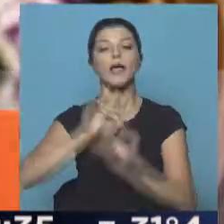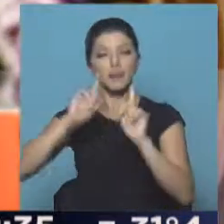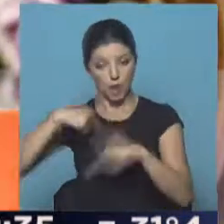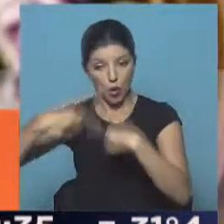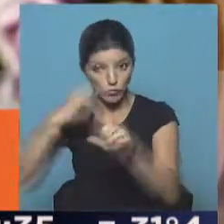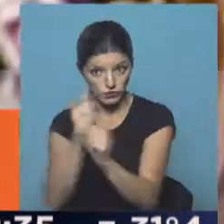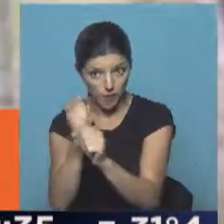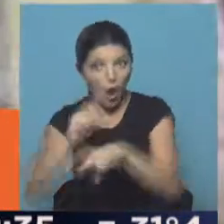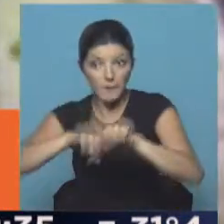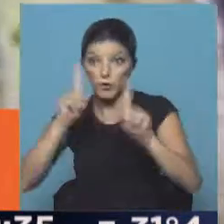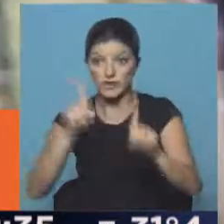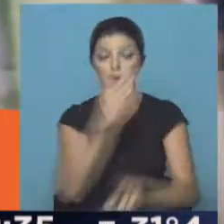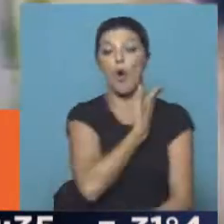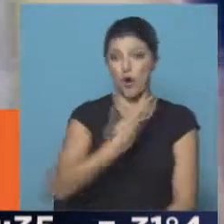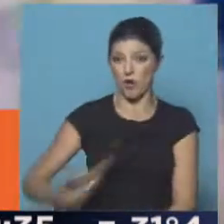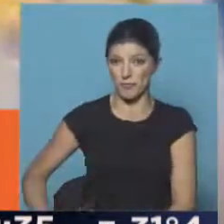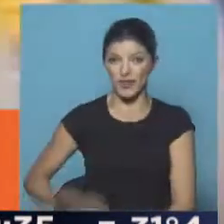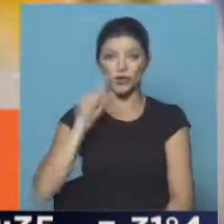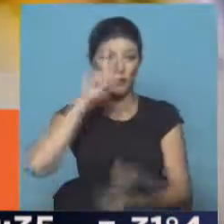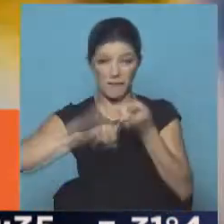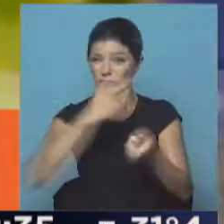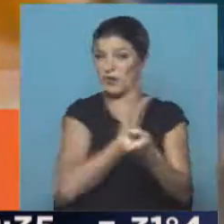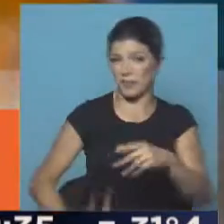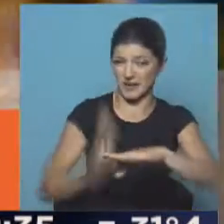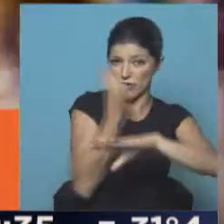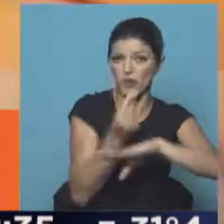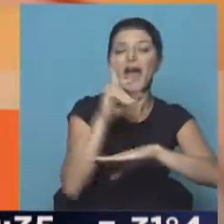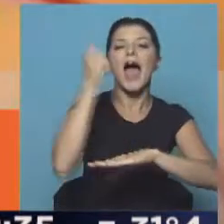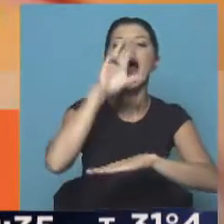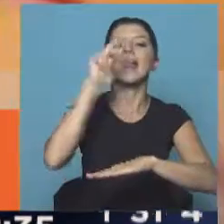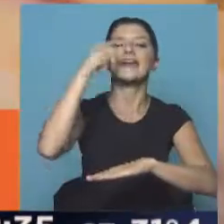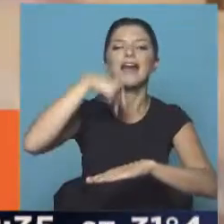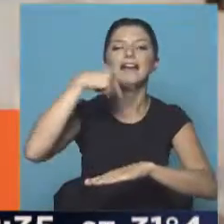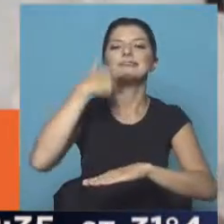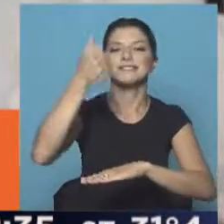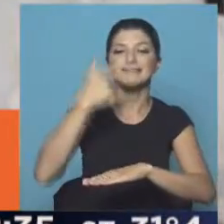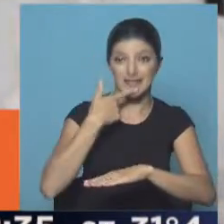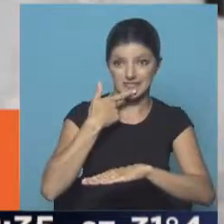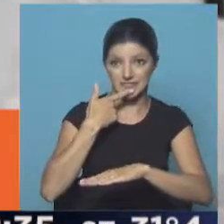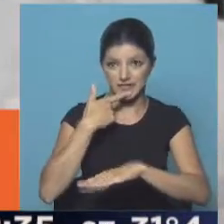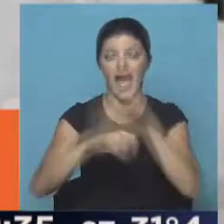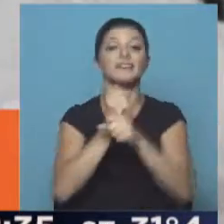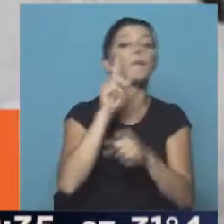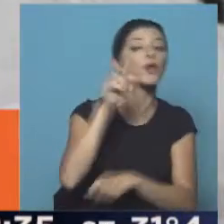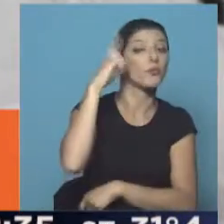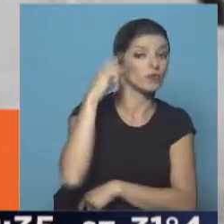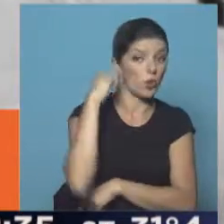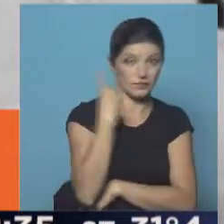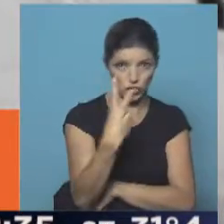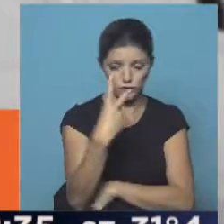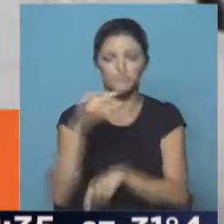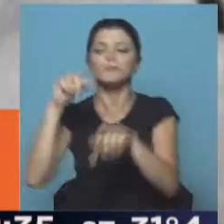marido ya era gobernador de Arkansas entre 1979 y 1992. Pocos años antes,